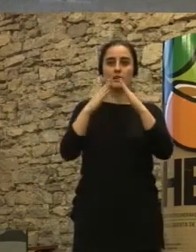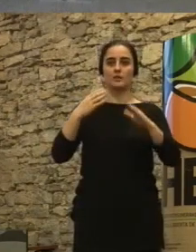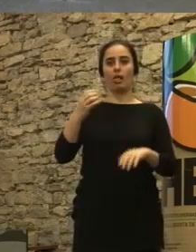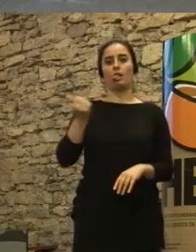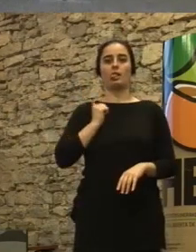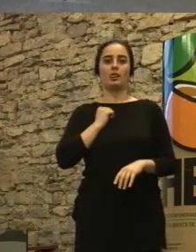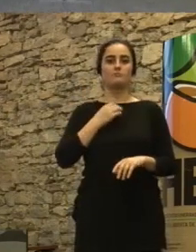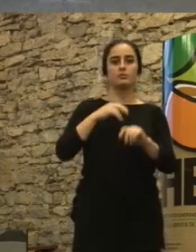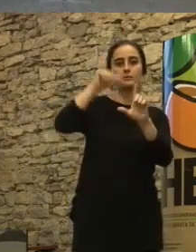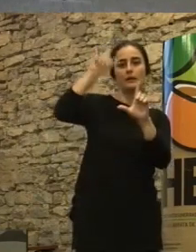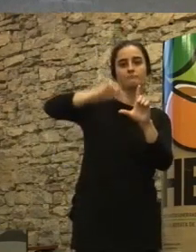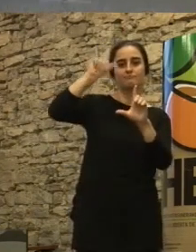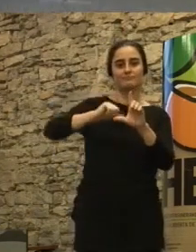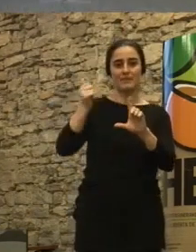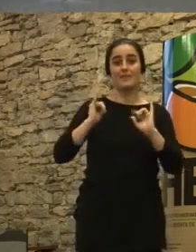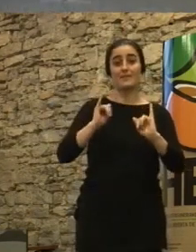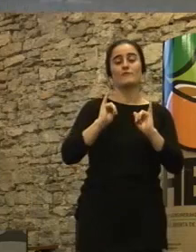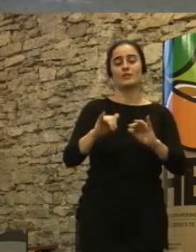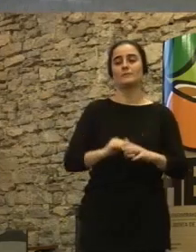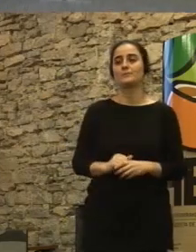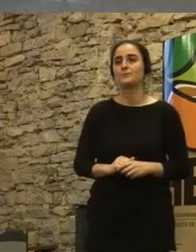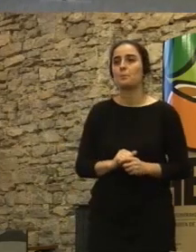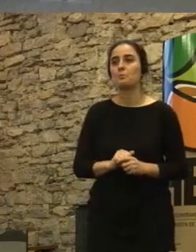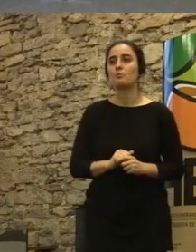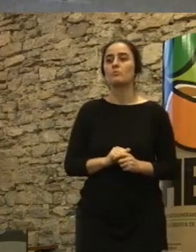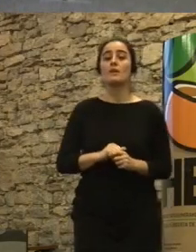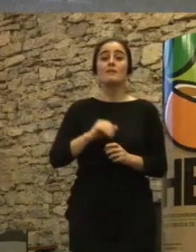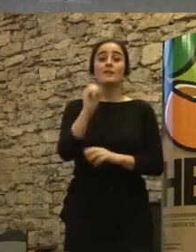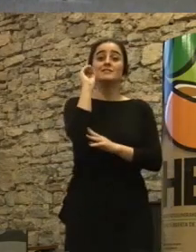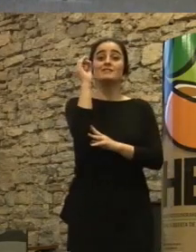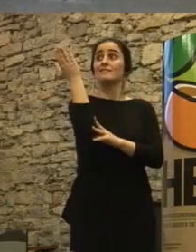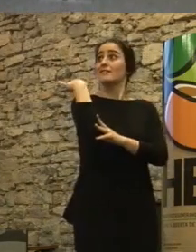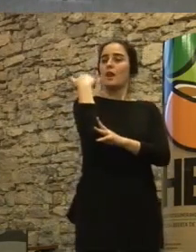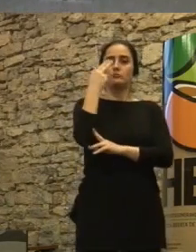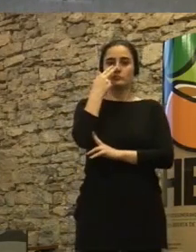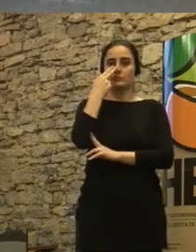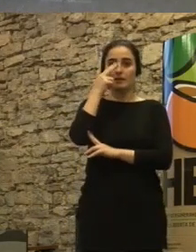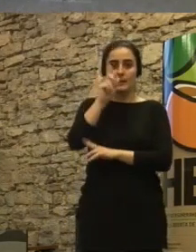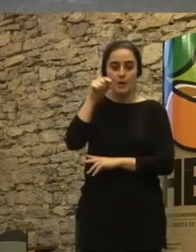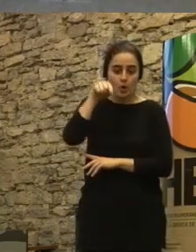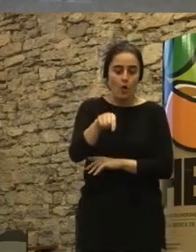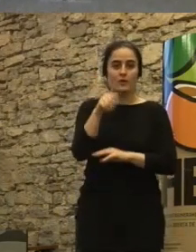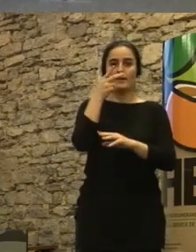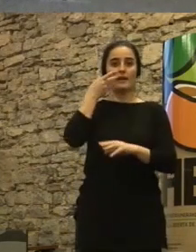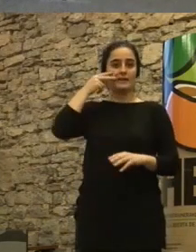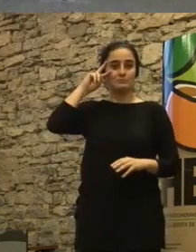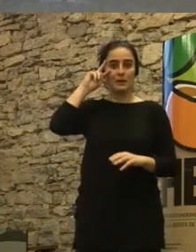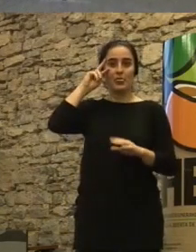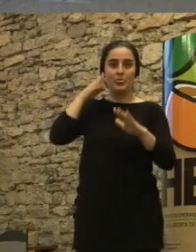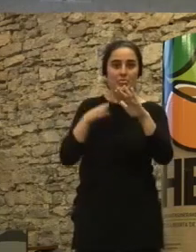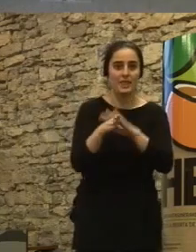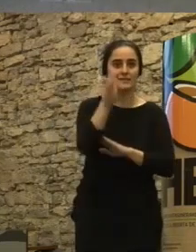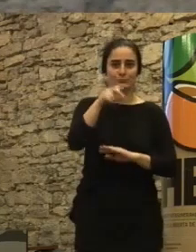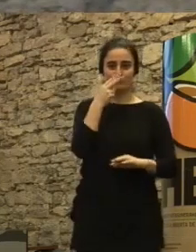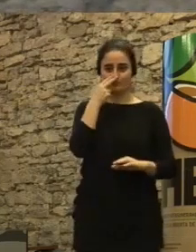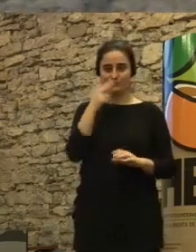y disfrutar de ella. Interesante la charla de Eduardo y interesantes las experiencias en las que nos vamos a meter ahora poquito a poco.